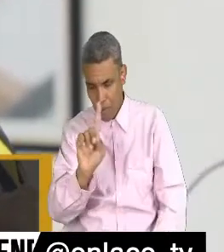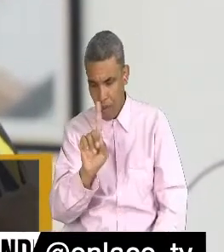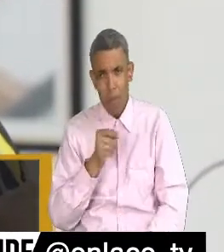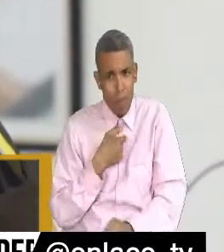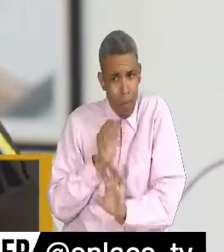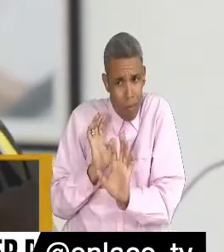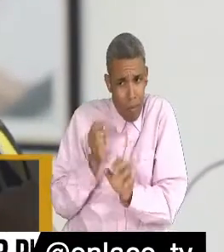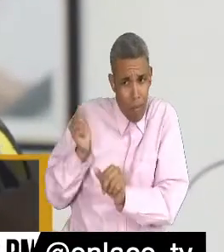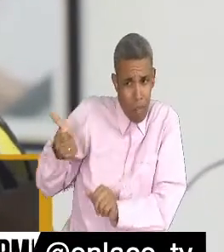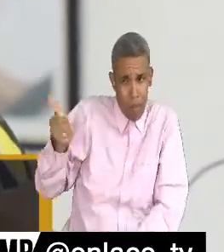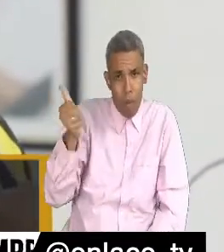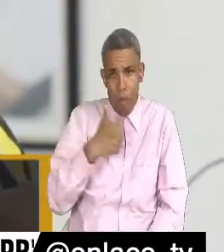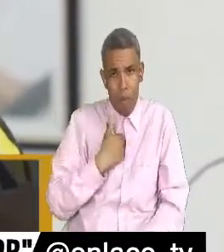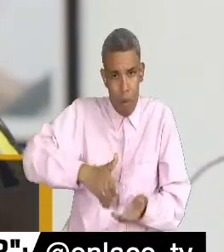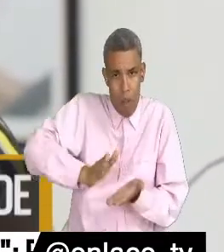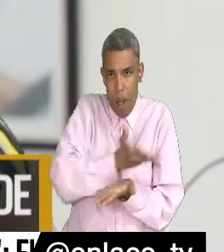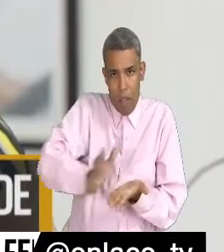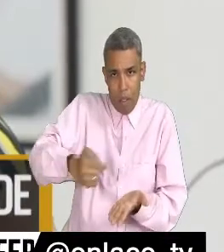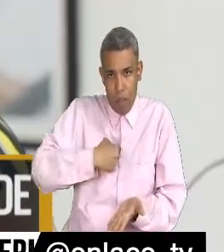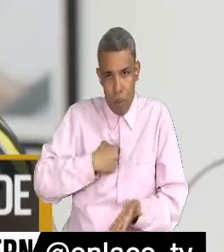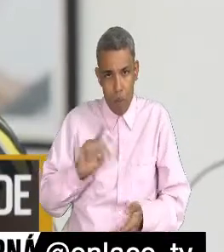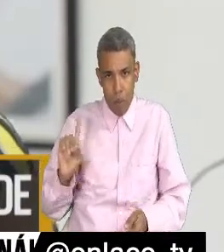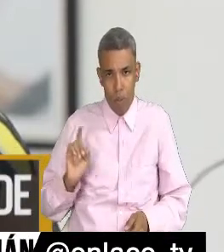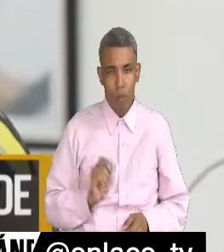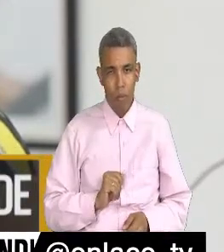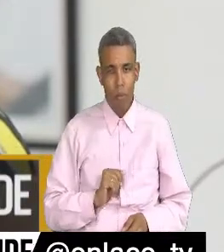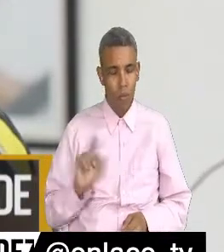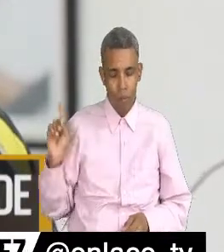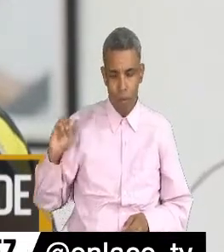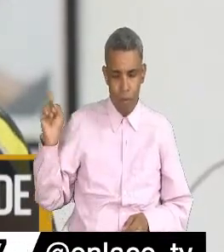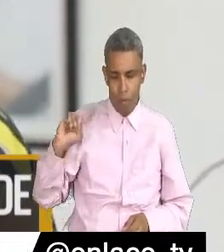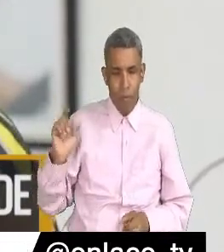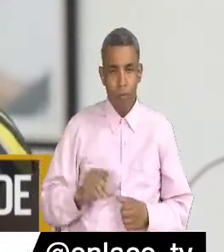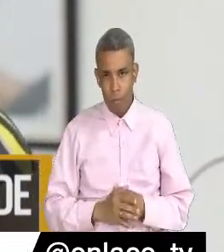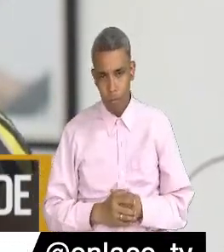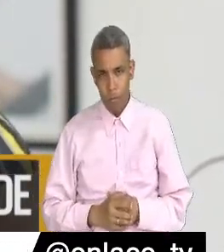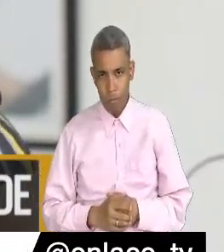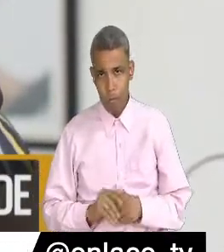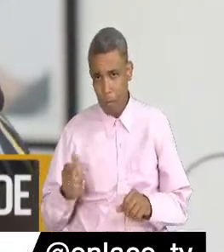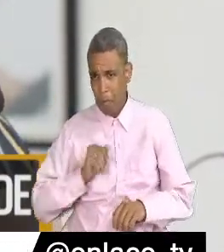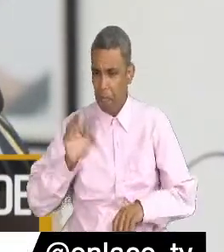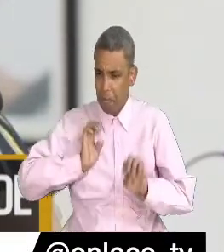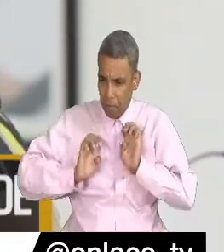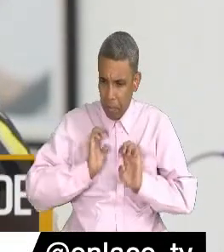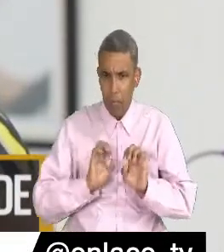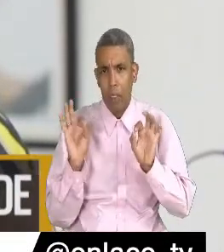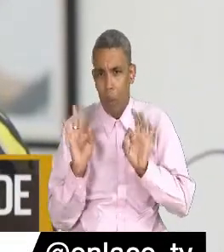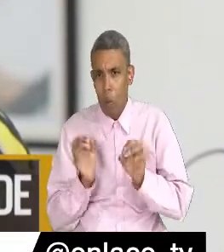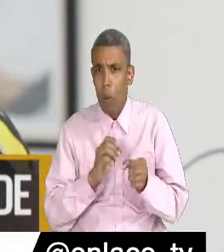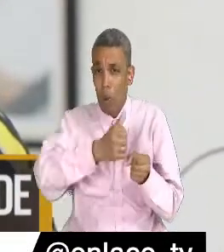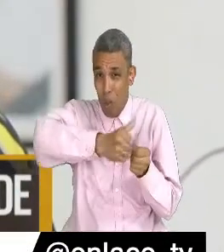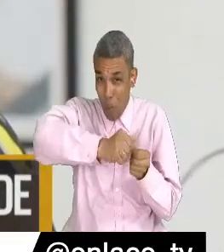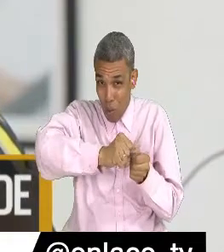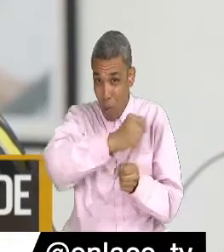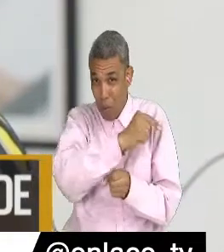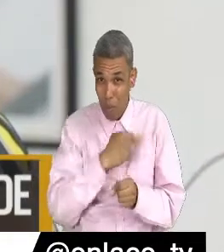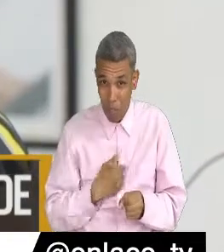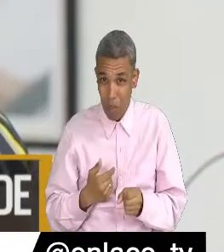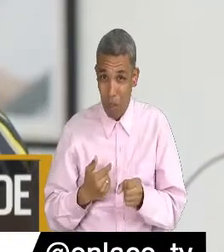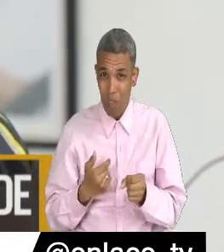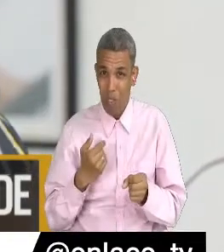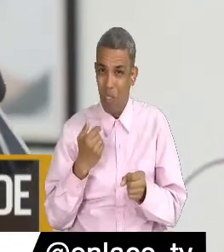ciudadanos, en la defensa de la modernización de la refinería o en la defensa para evitar la chatarrización de nuestra